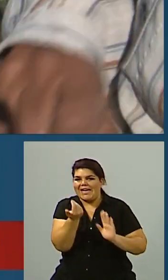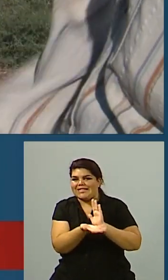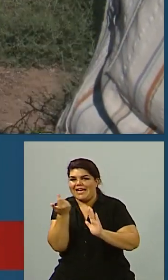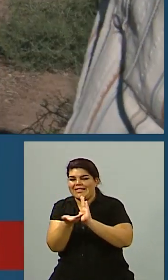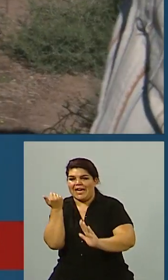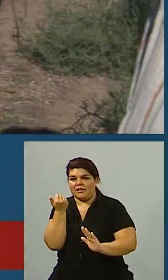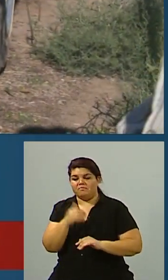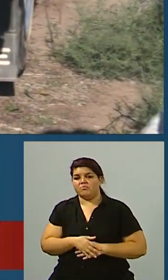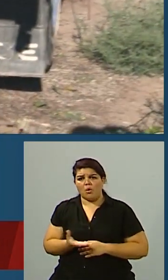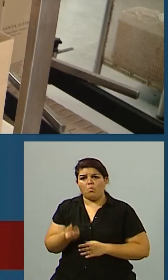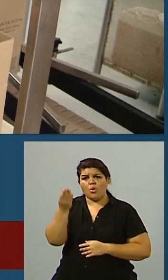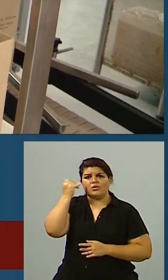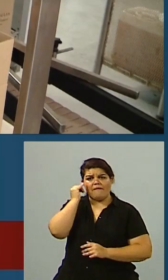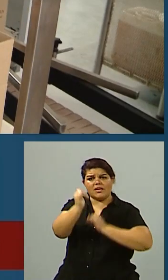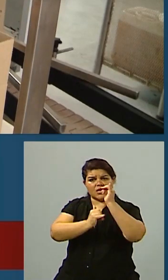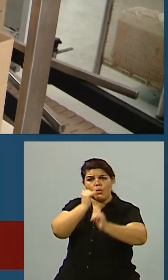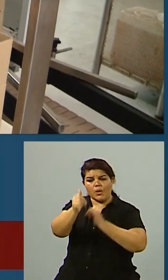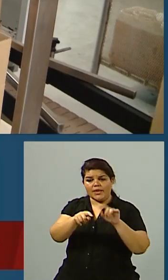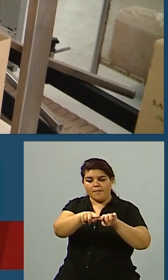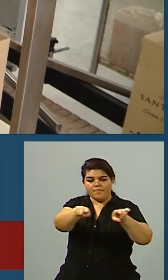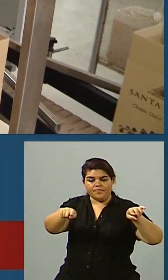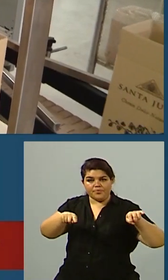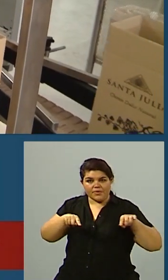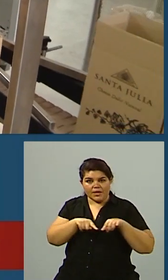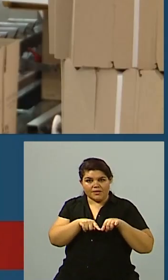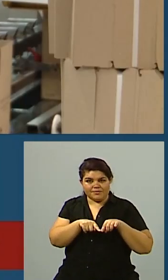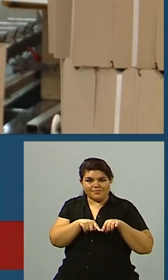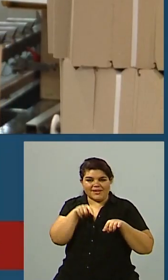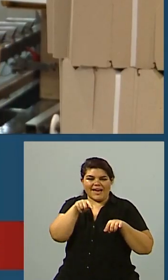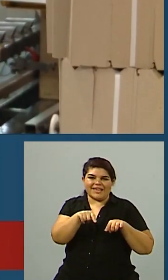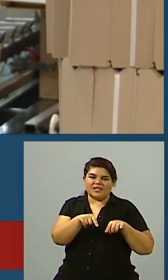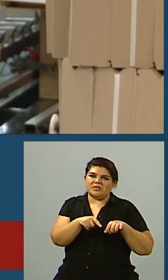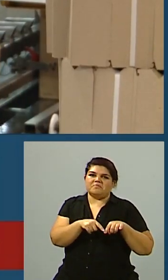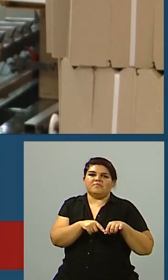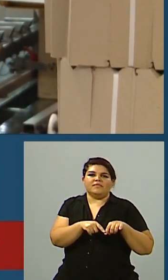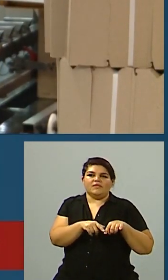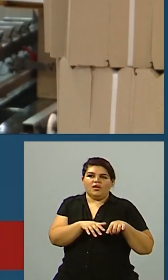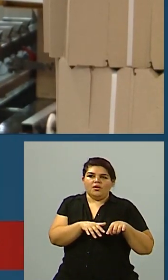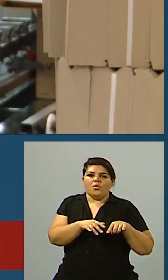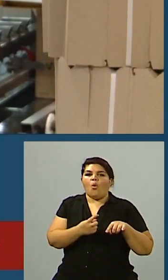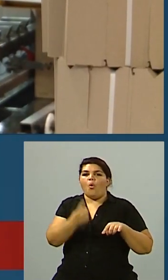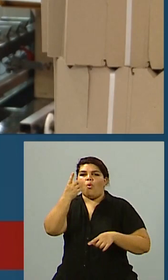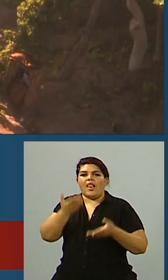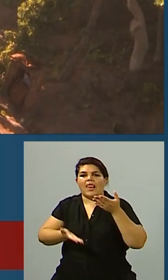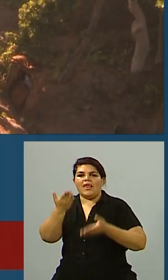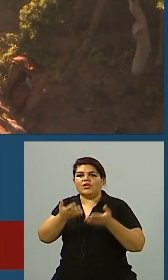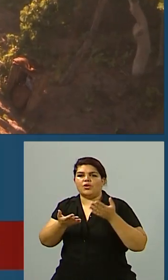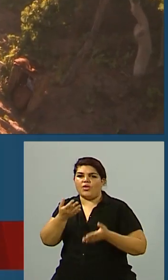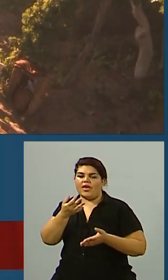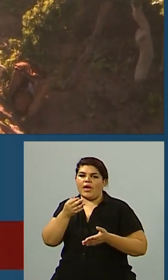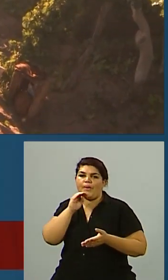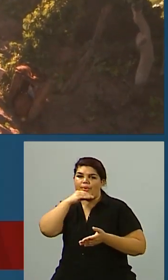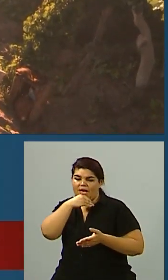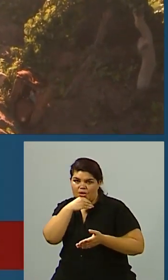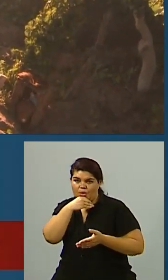yo no me canso de decir que cada vez que una hectárea, que un litro de vino, o un punto en el consumo de vino cae, un